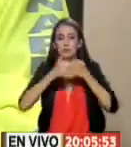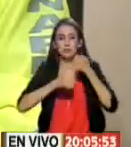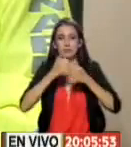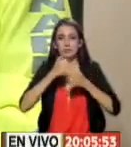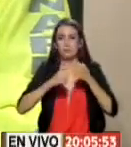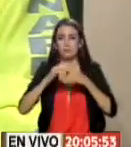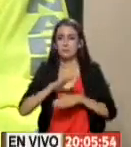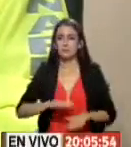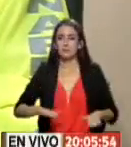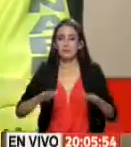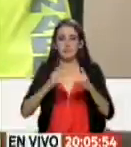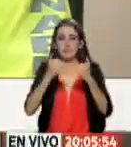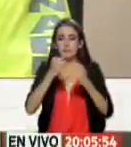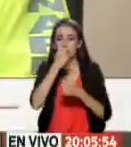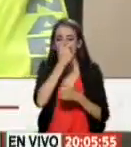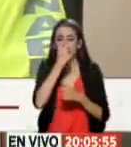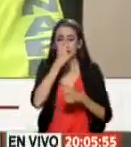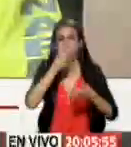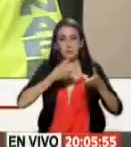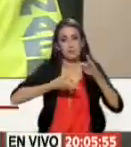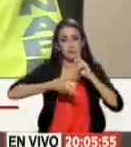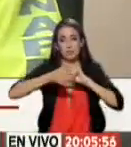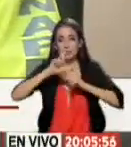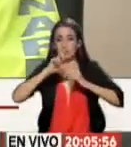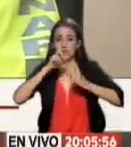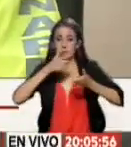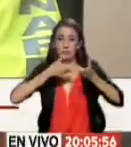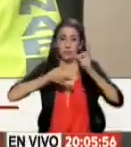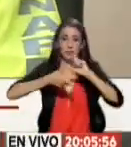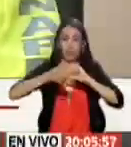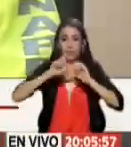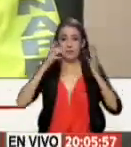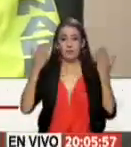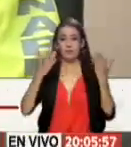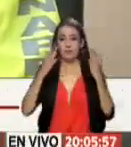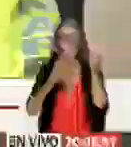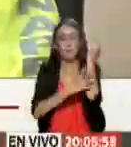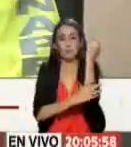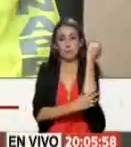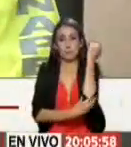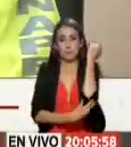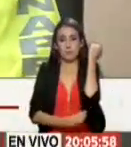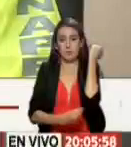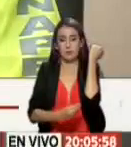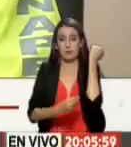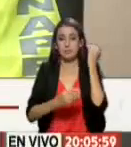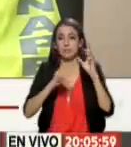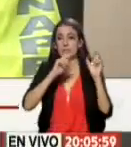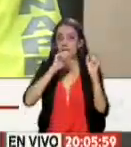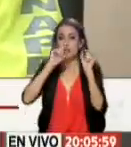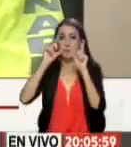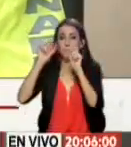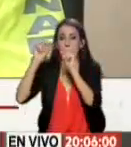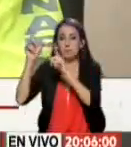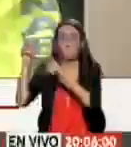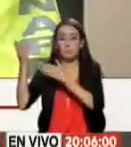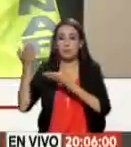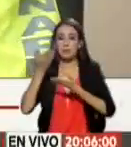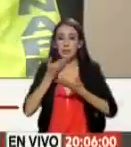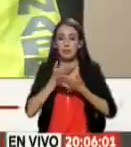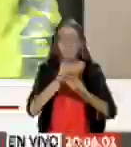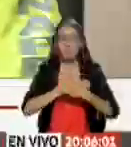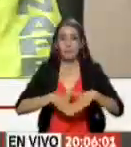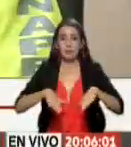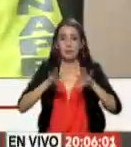sociales de droga, de alcohol, de pronto de la pobreza, de la migración, etcétera, hace que en realidad también se